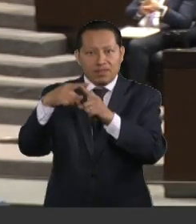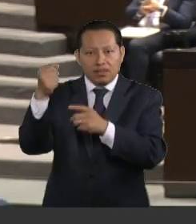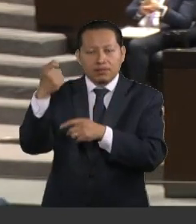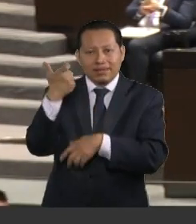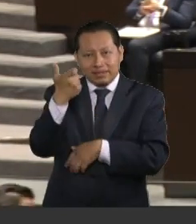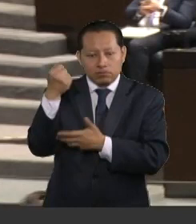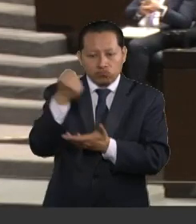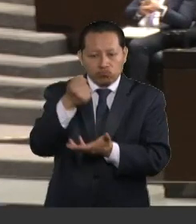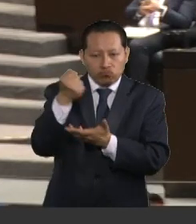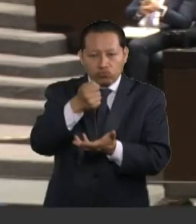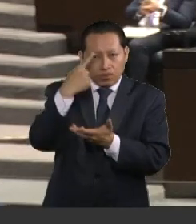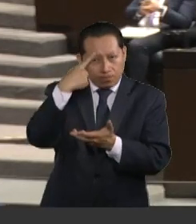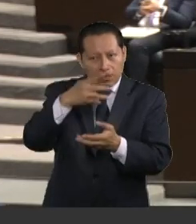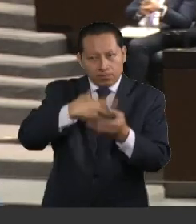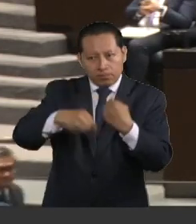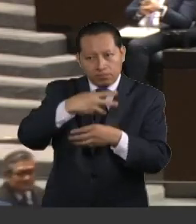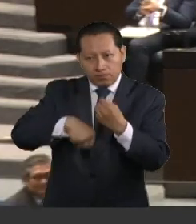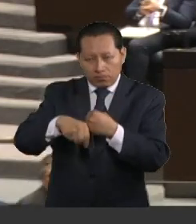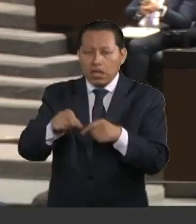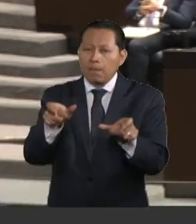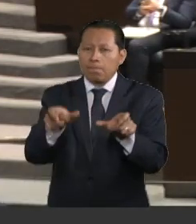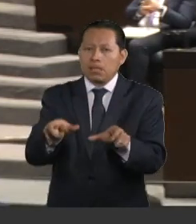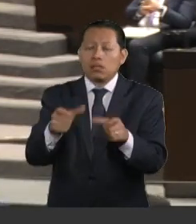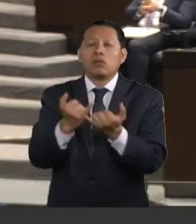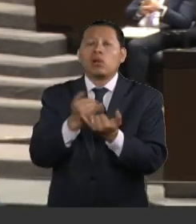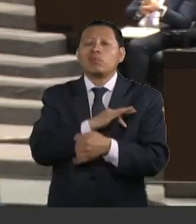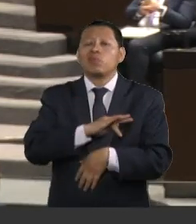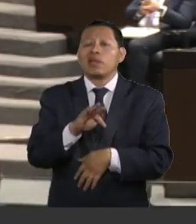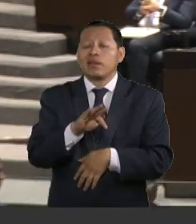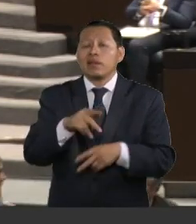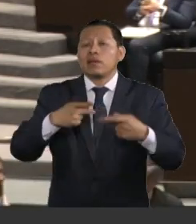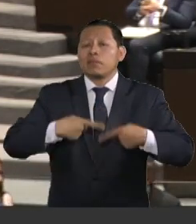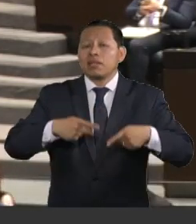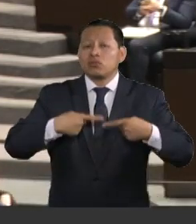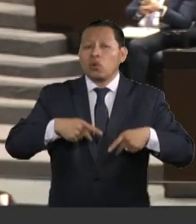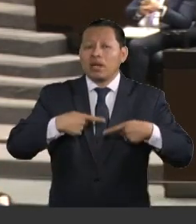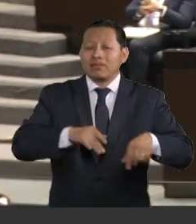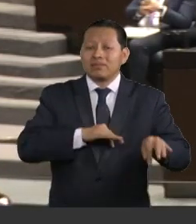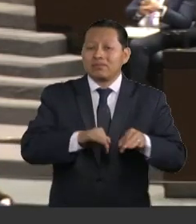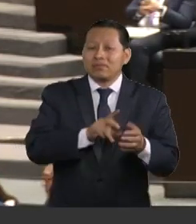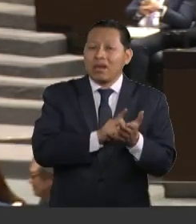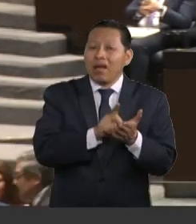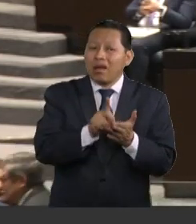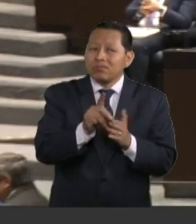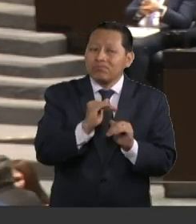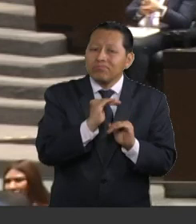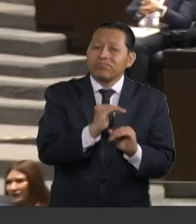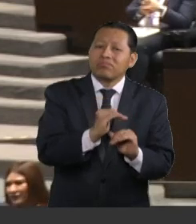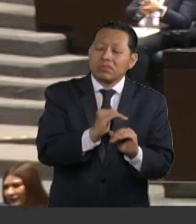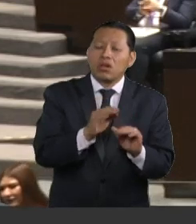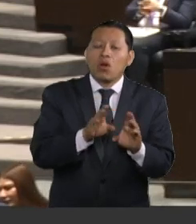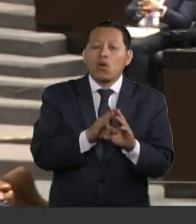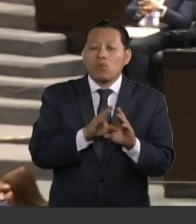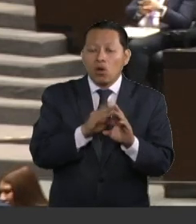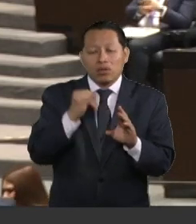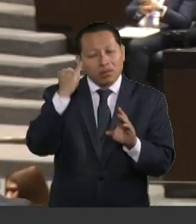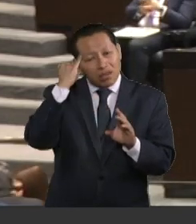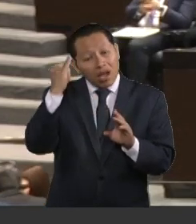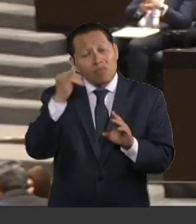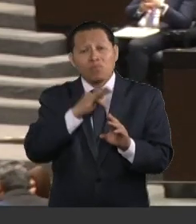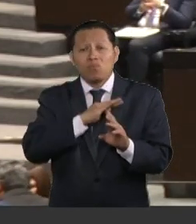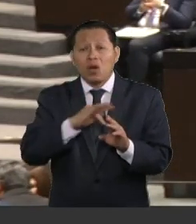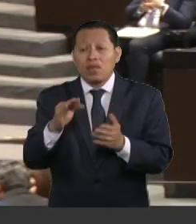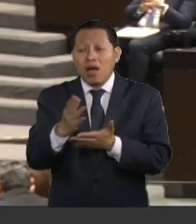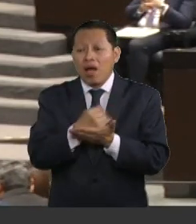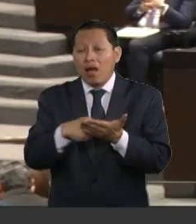capital y se acotaron los derechos de los trabajadores como una fórmula para crear riqueza